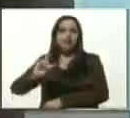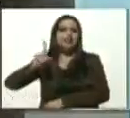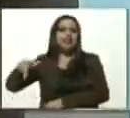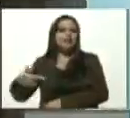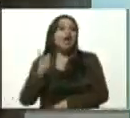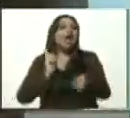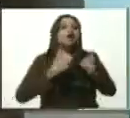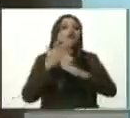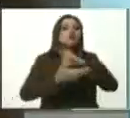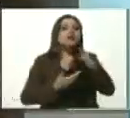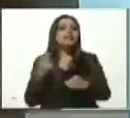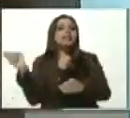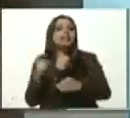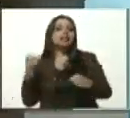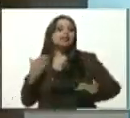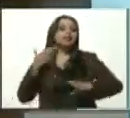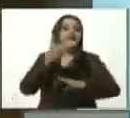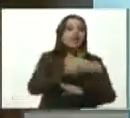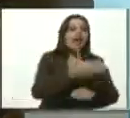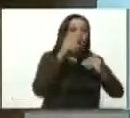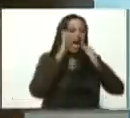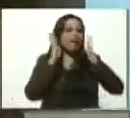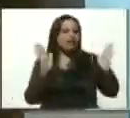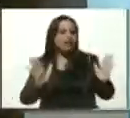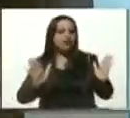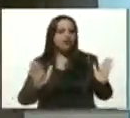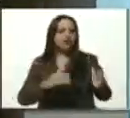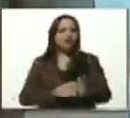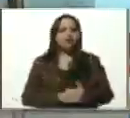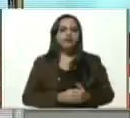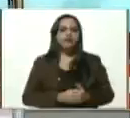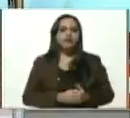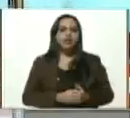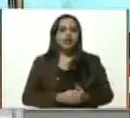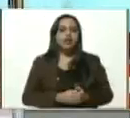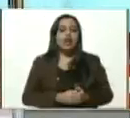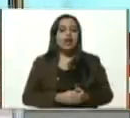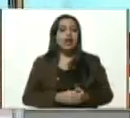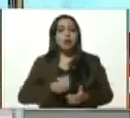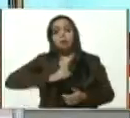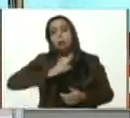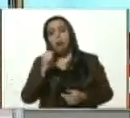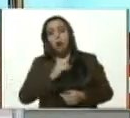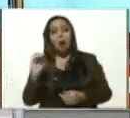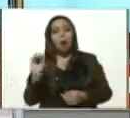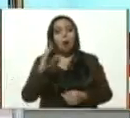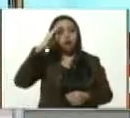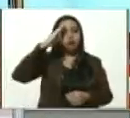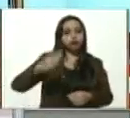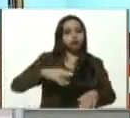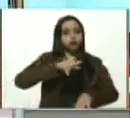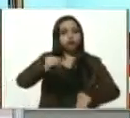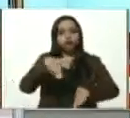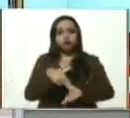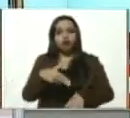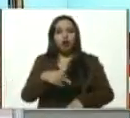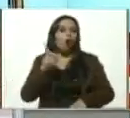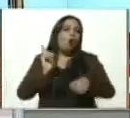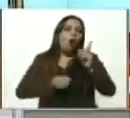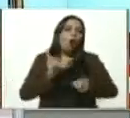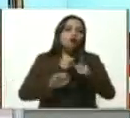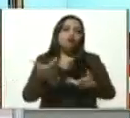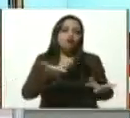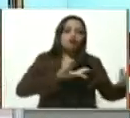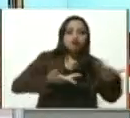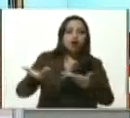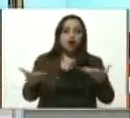pues una intervención ya en motivo de seguridad o algún tipo de mediación con el